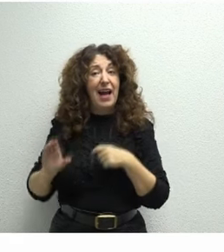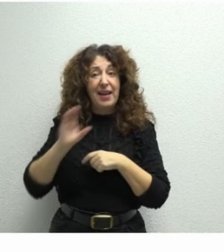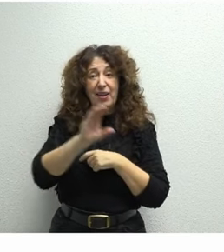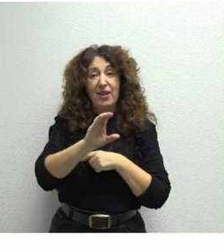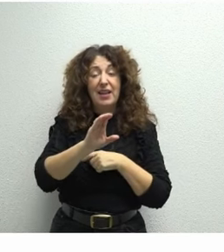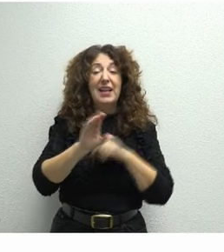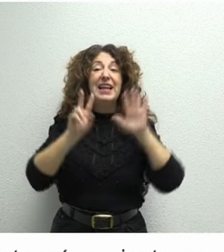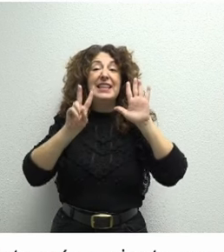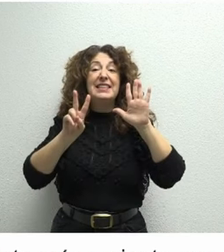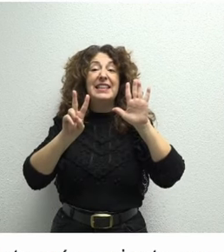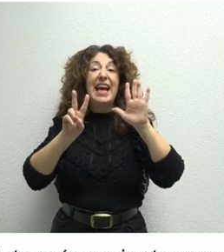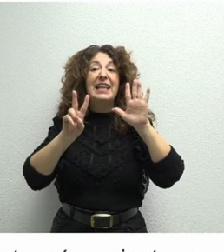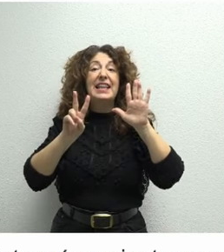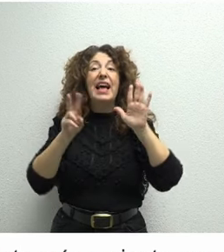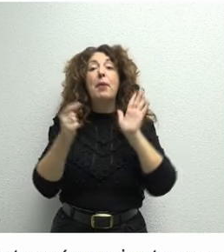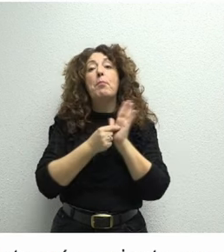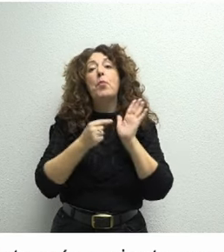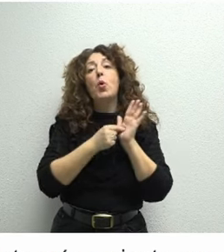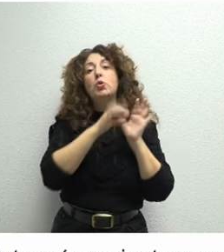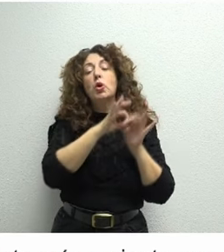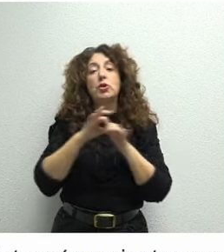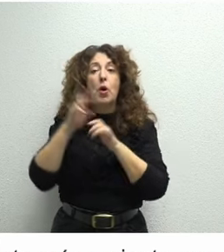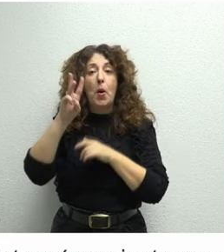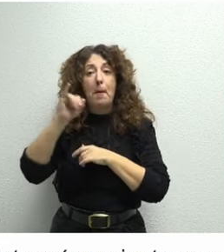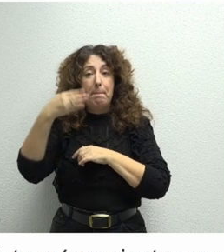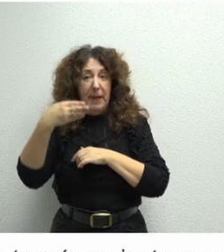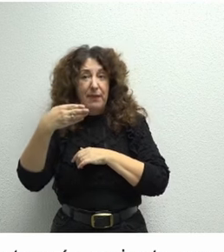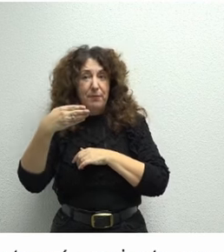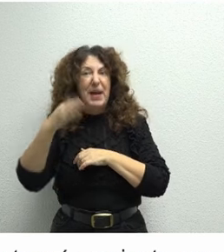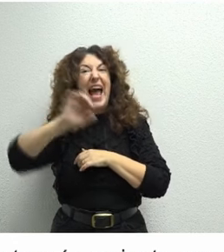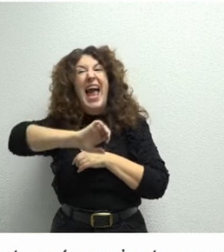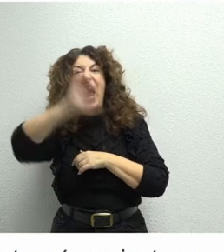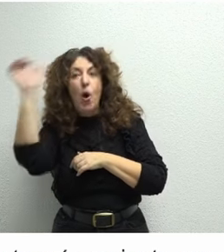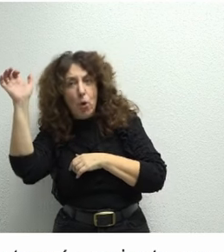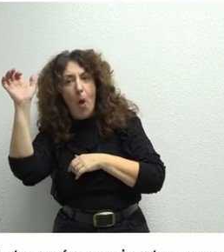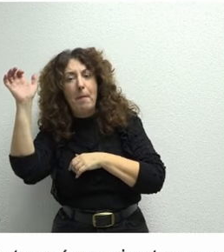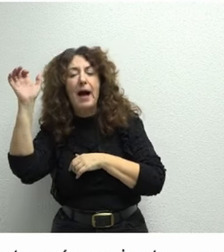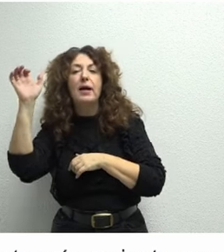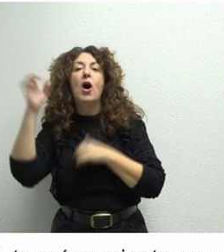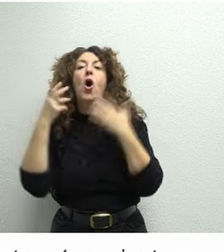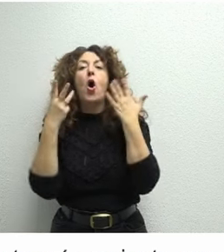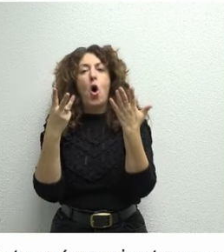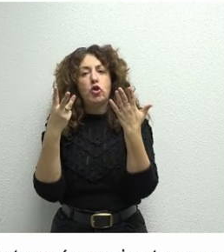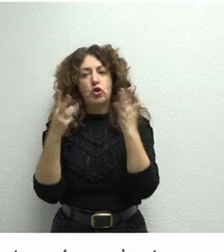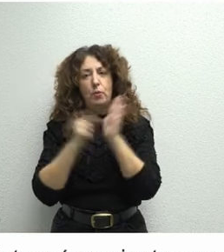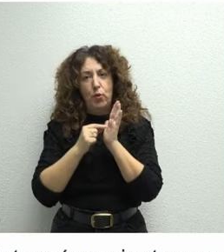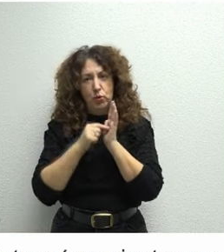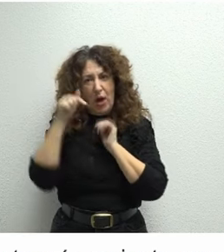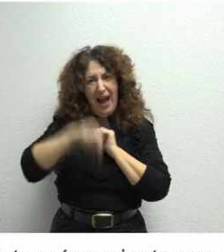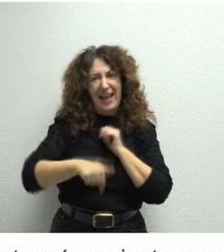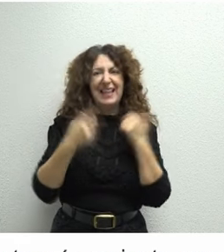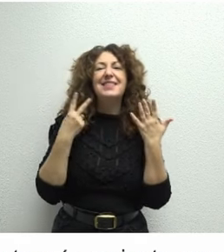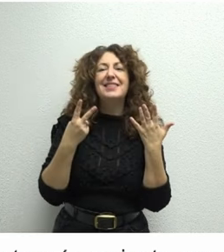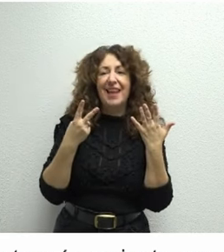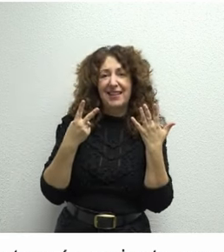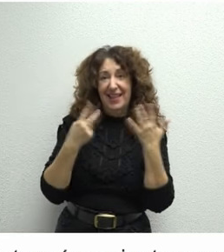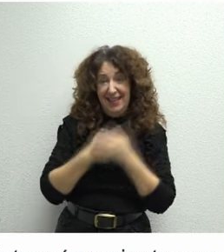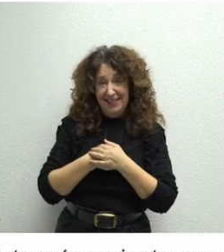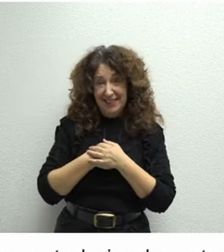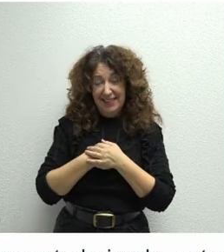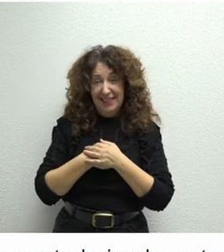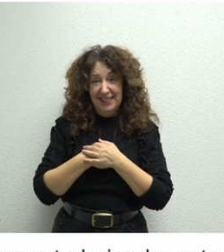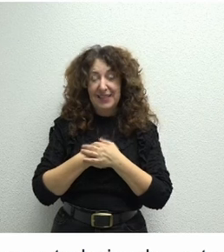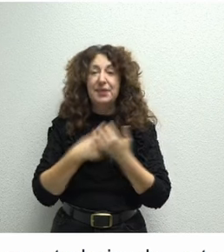puntos del pib Europa tiene ocho y también tiene que ver con lo que decía Tony y me parece que decía que